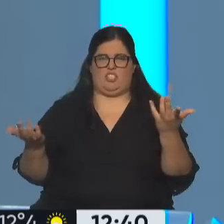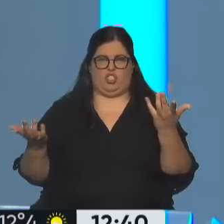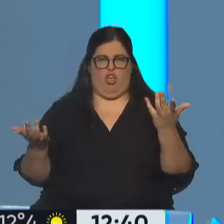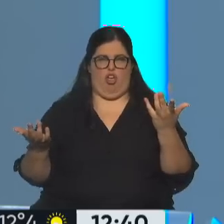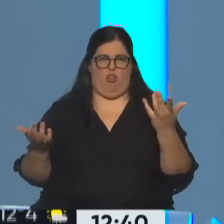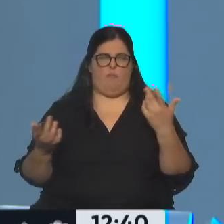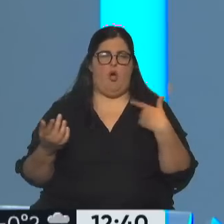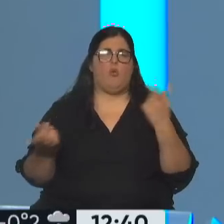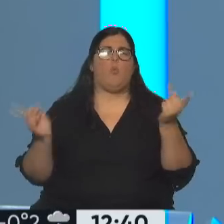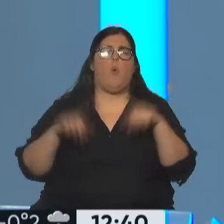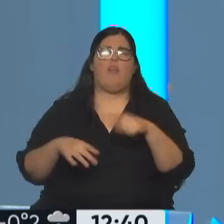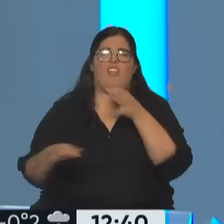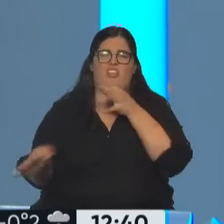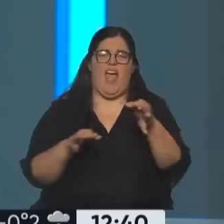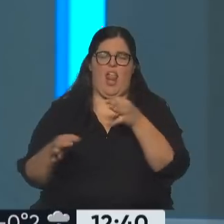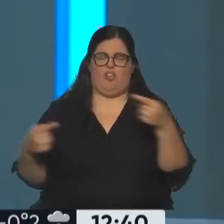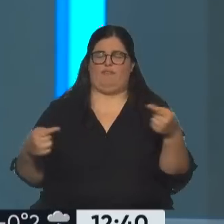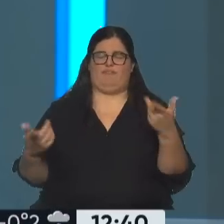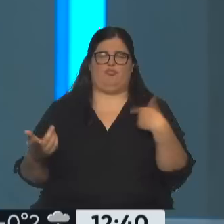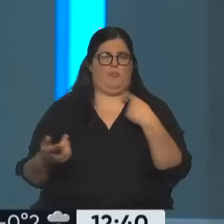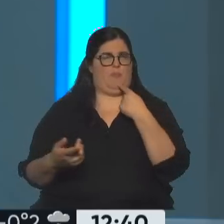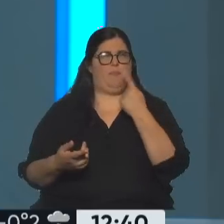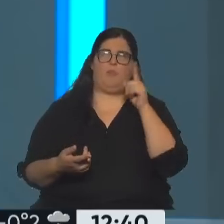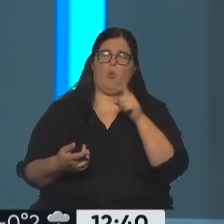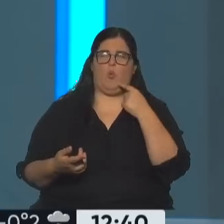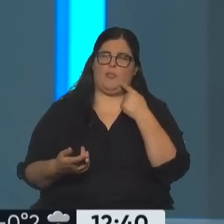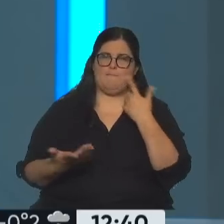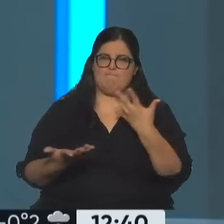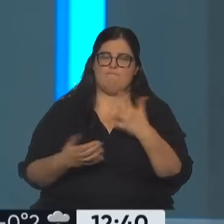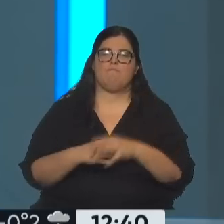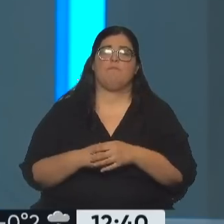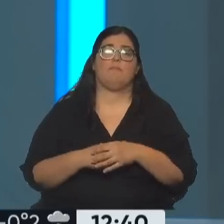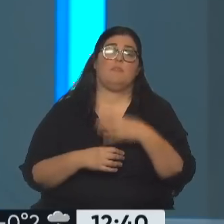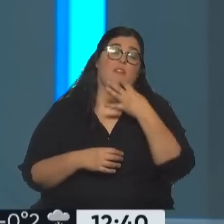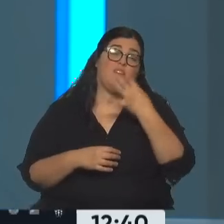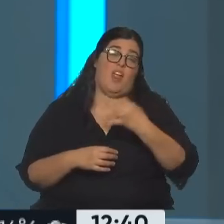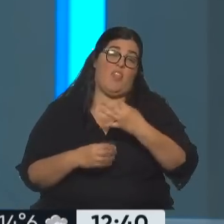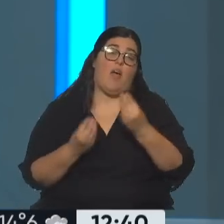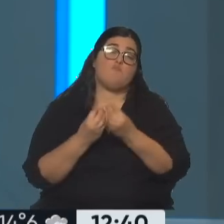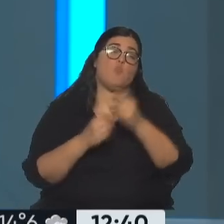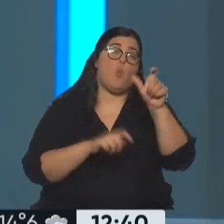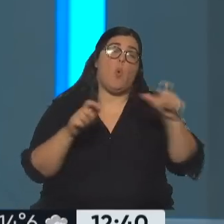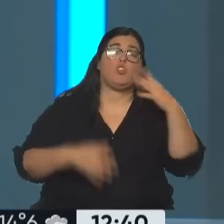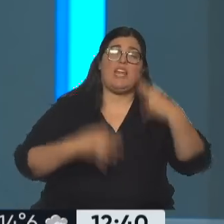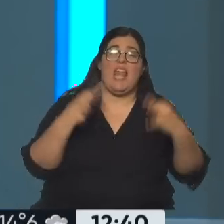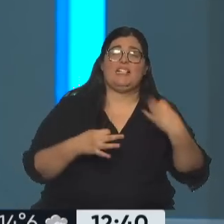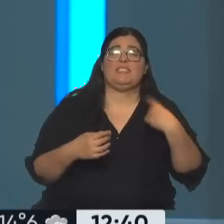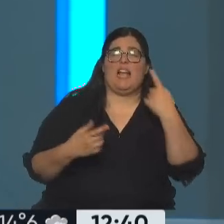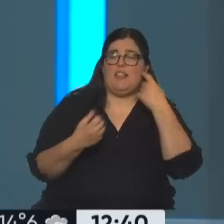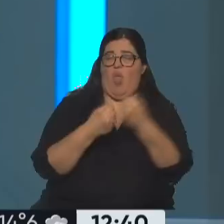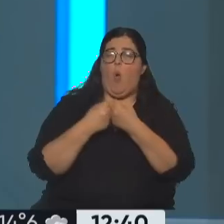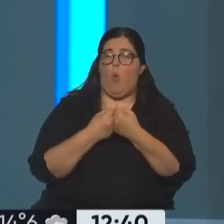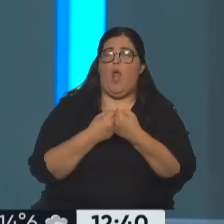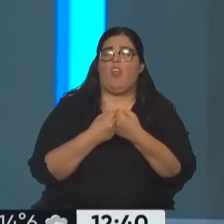posibilidad de reapertura de diálogo, ¿no? Es una pregunta que me planteo. En realidad, creo que muchos analistas coincidimos en que se presentan